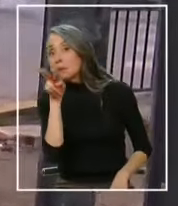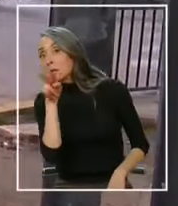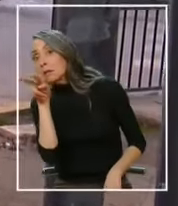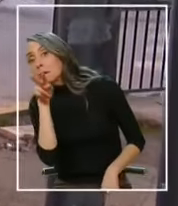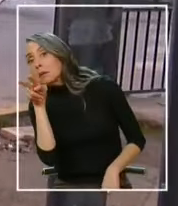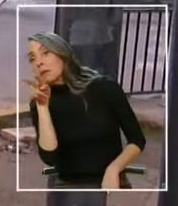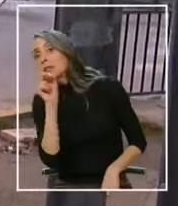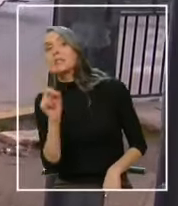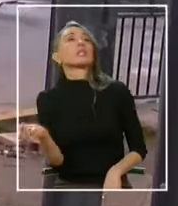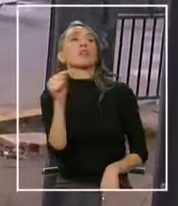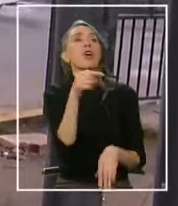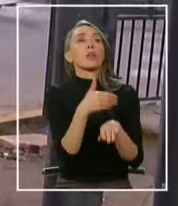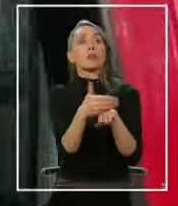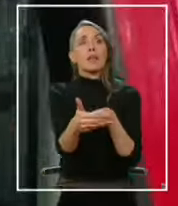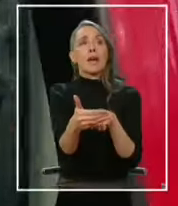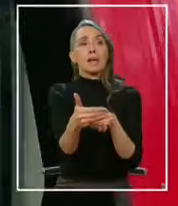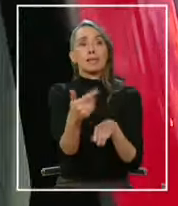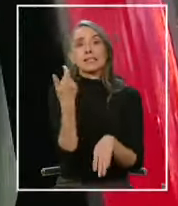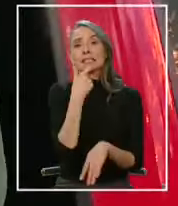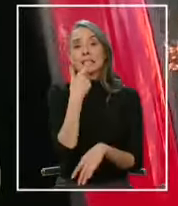no, llegaríamos tarde.